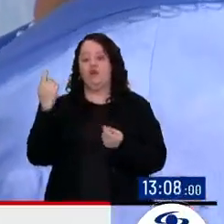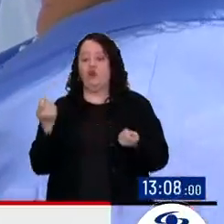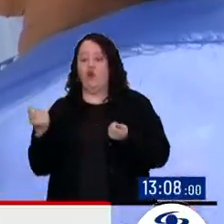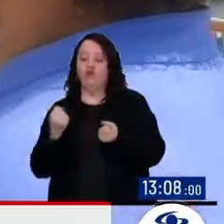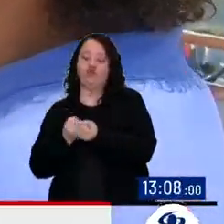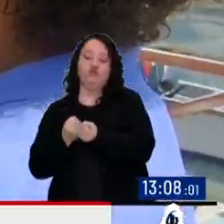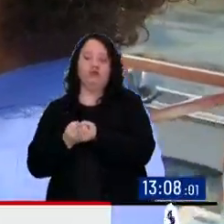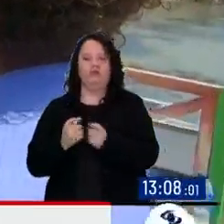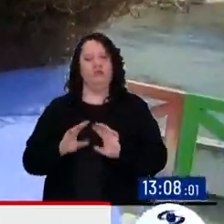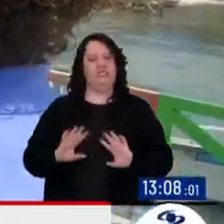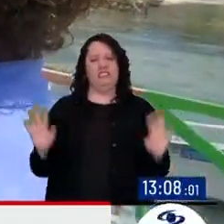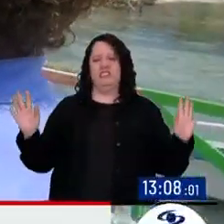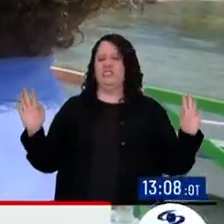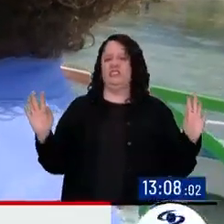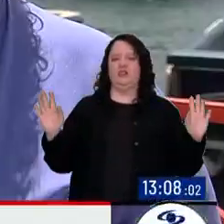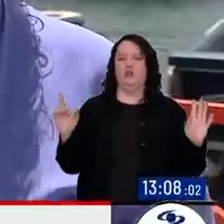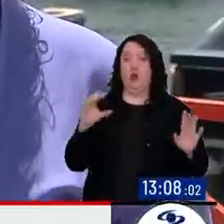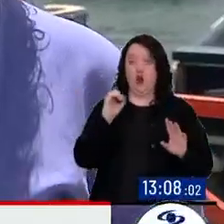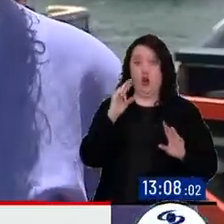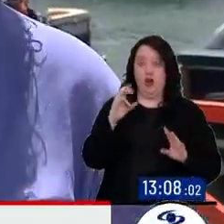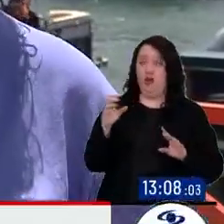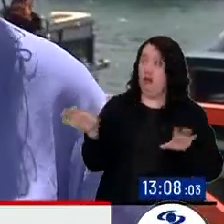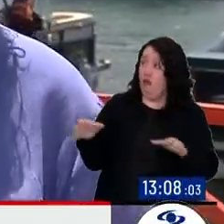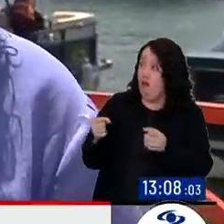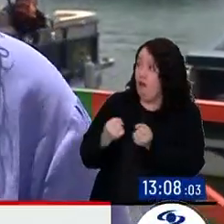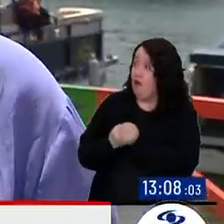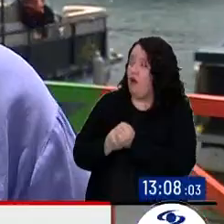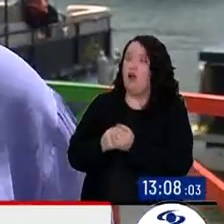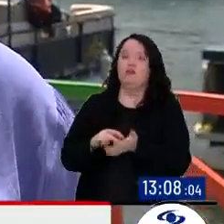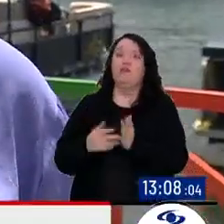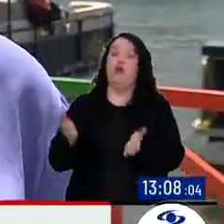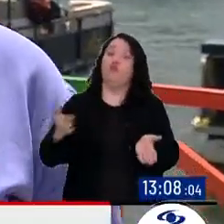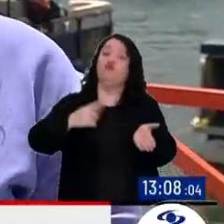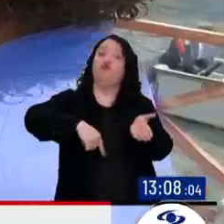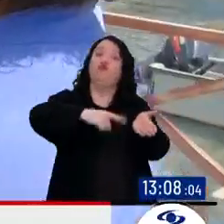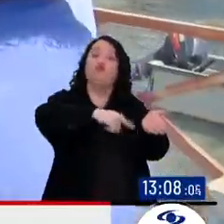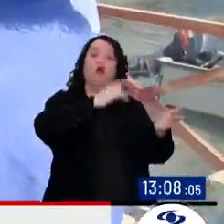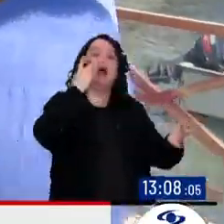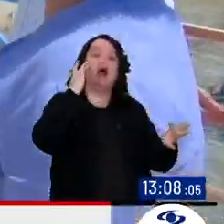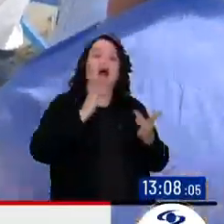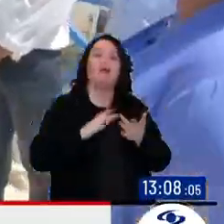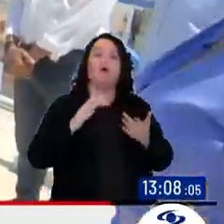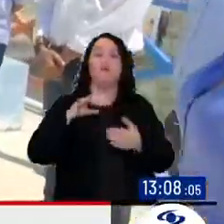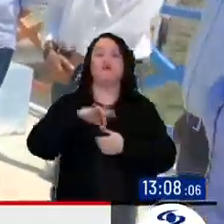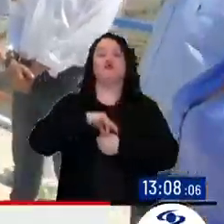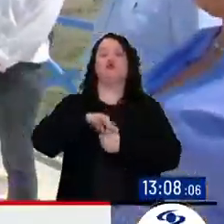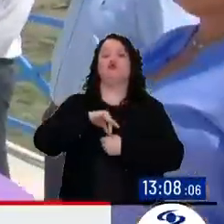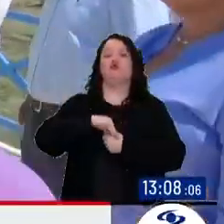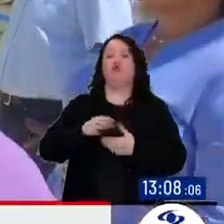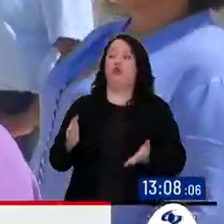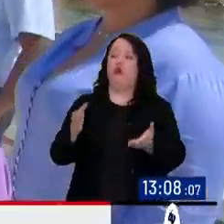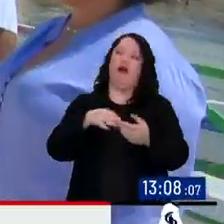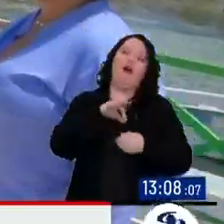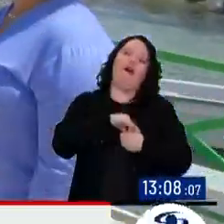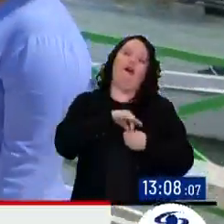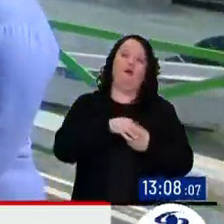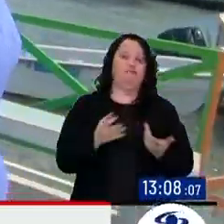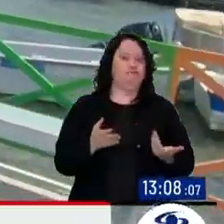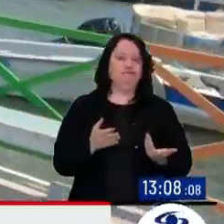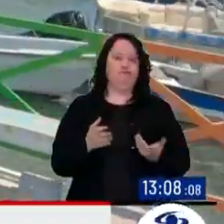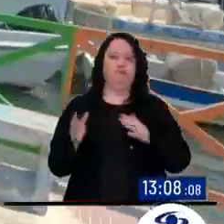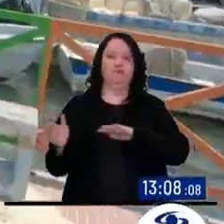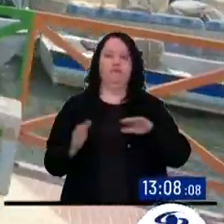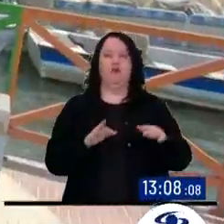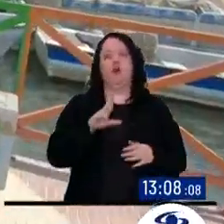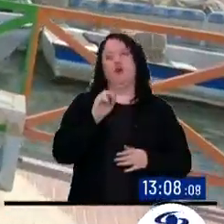al hacer esto estamos viendo que están promoviendo contratación para recibir votos. El quinto candidato es